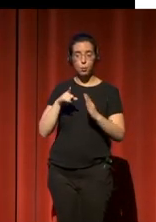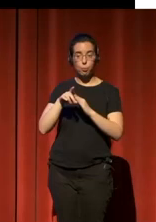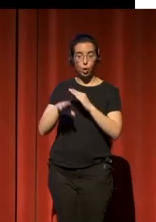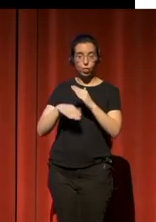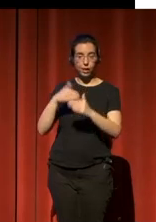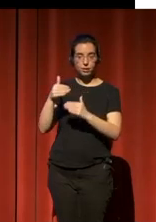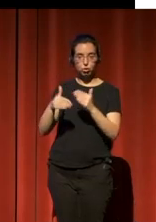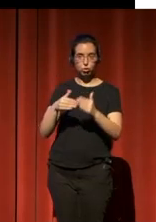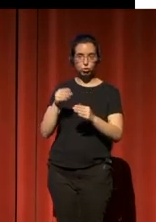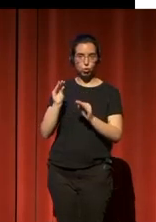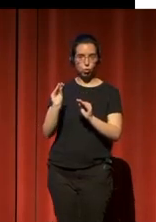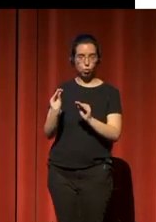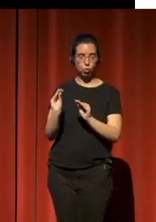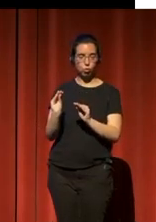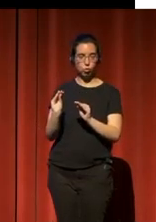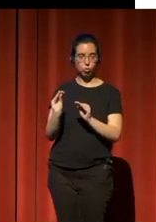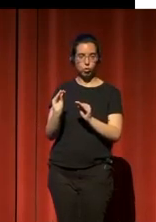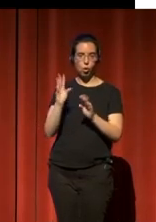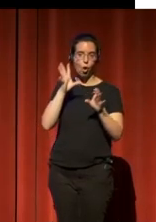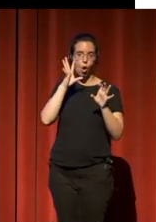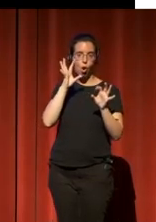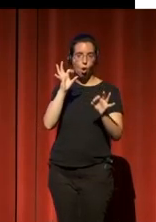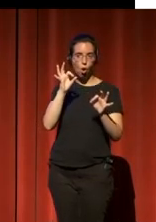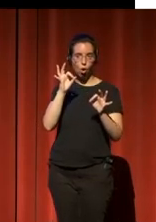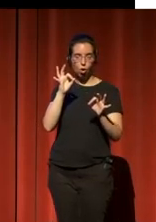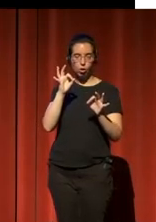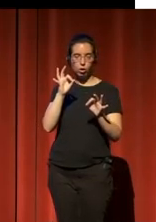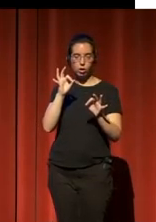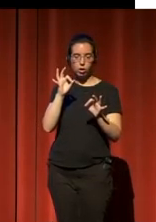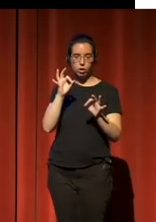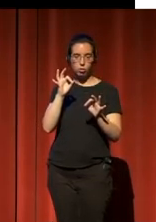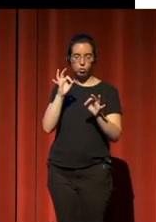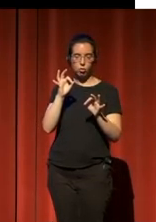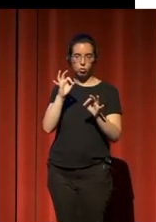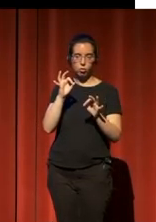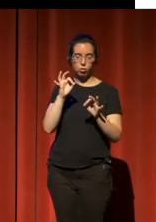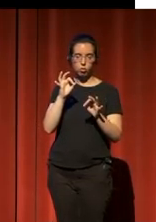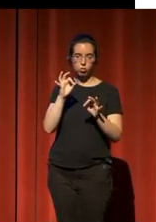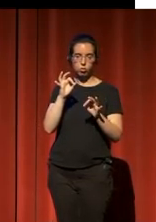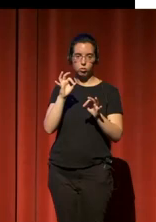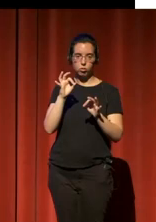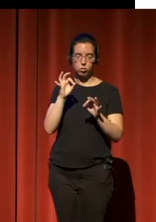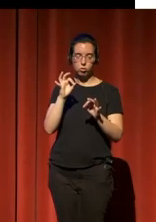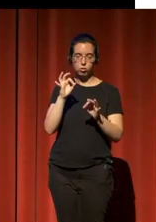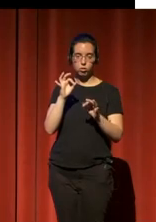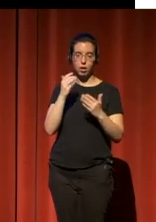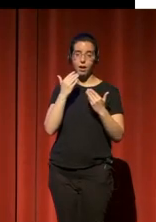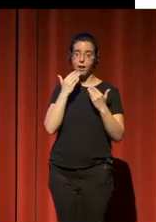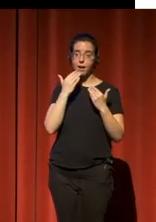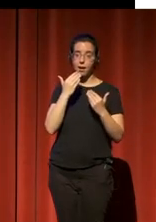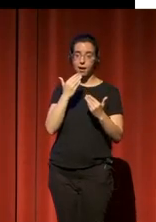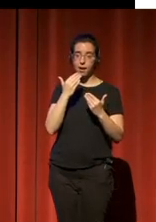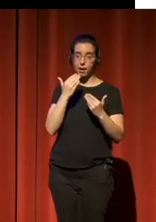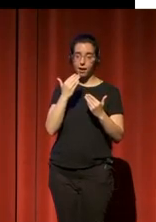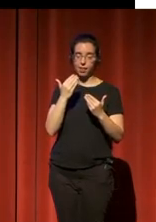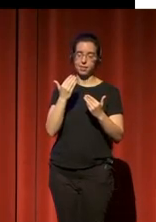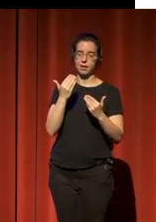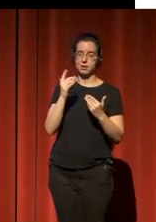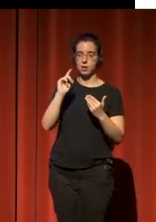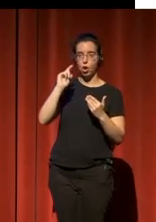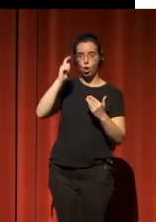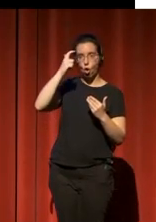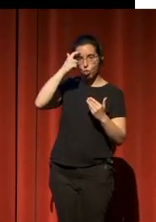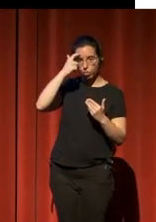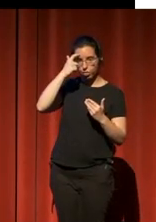eh que lógicamente beben bastante de A toda la redefinición de la